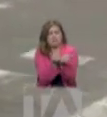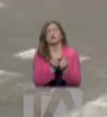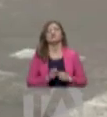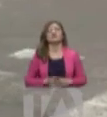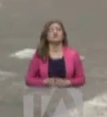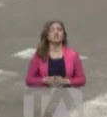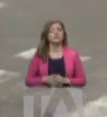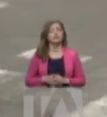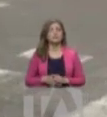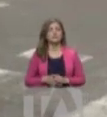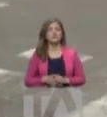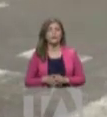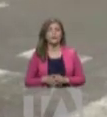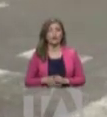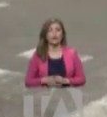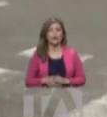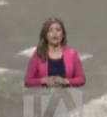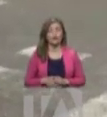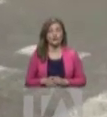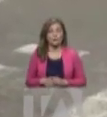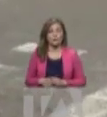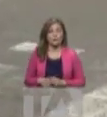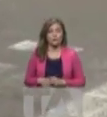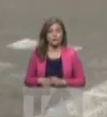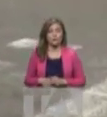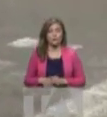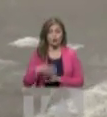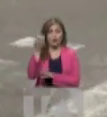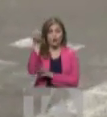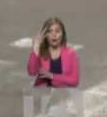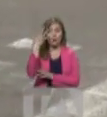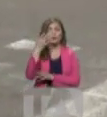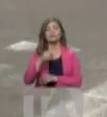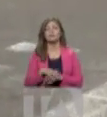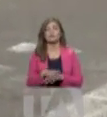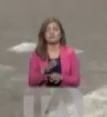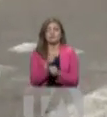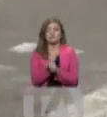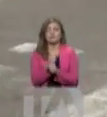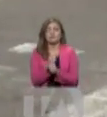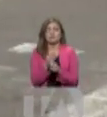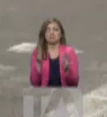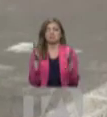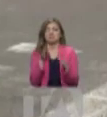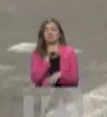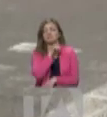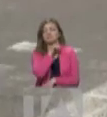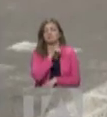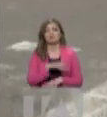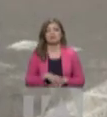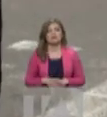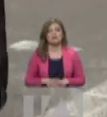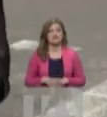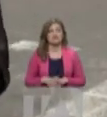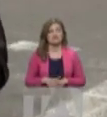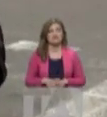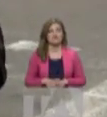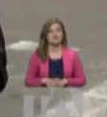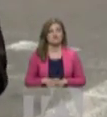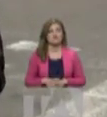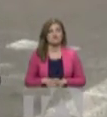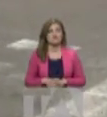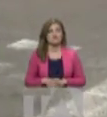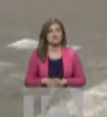de manera segura con sus hijos. Además de la iluminación, la inseguridad que también nos han manifestado y, por supuesto, este